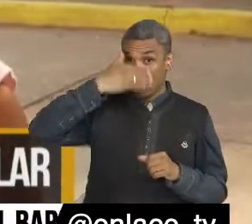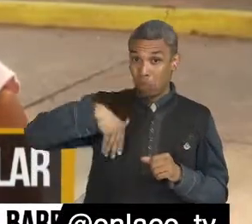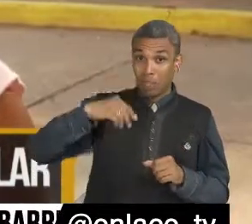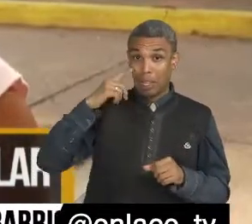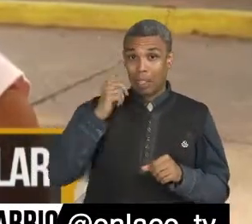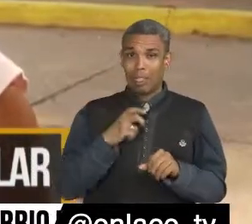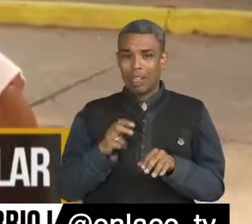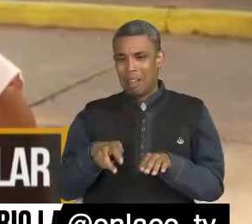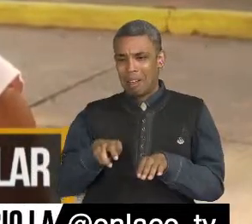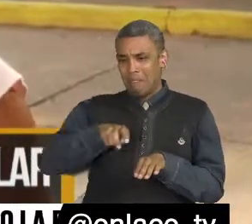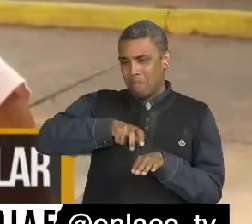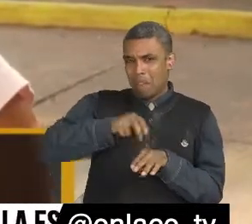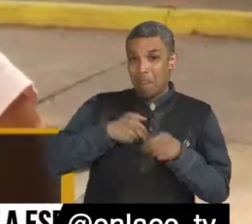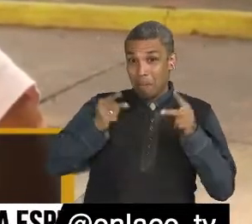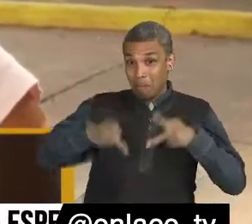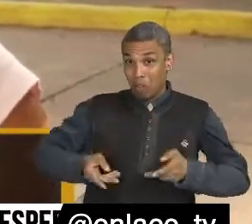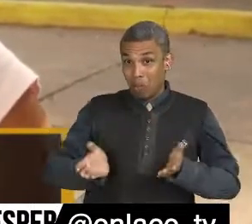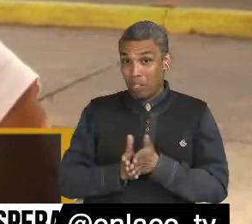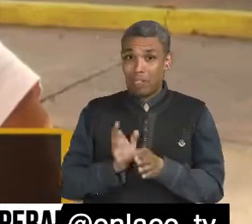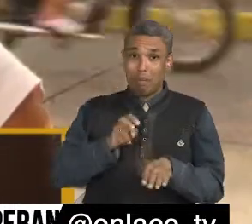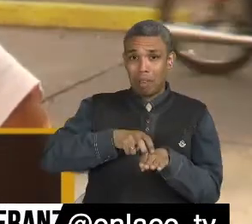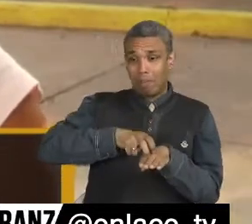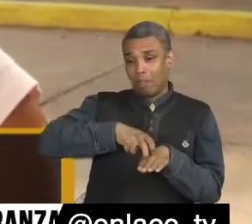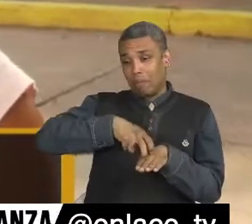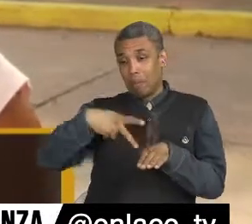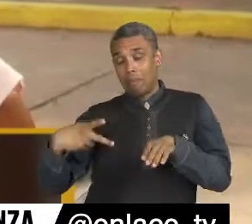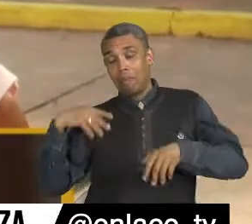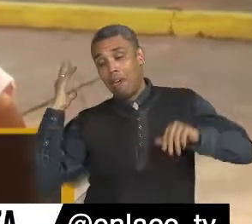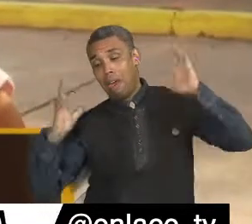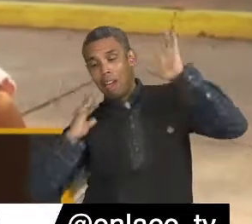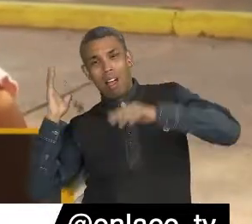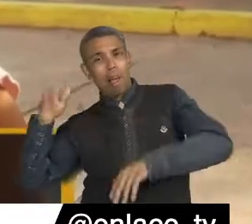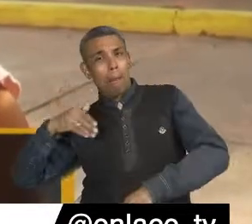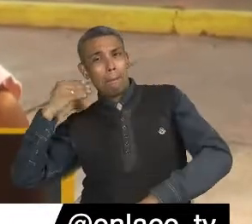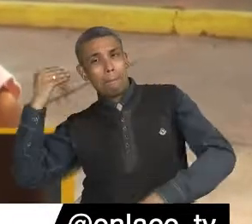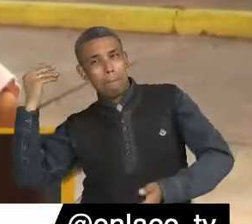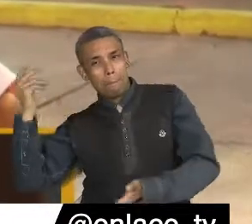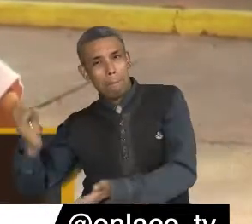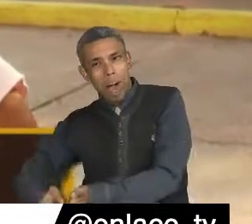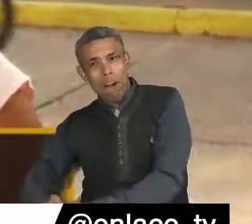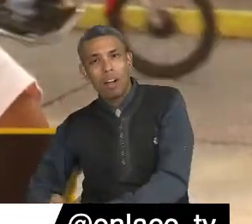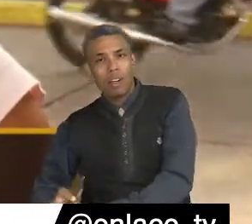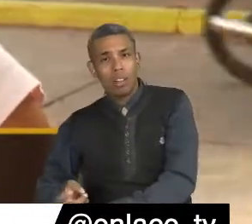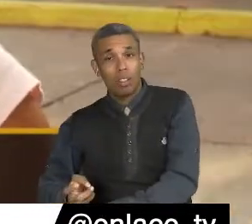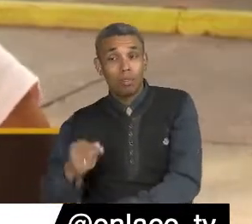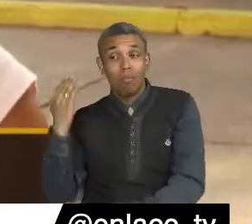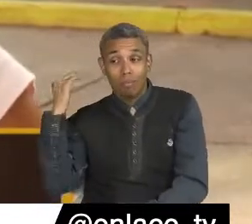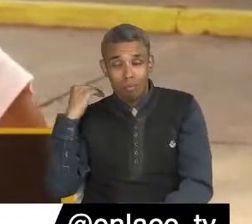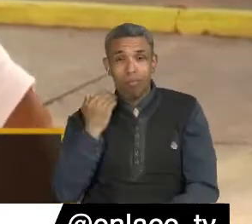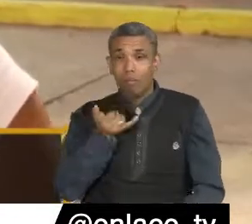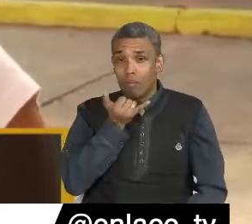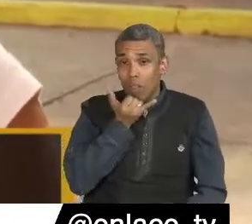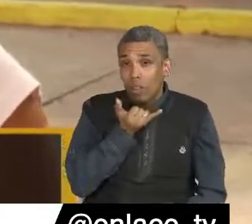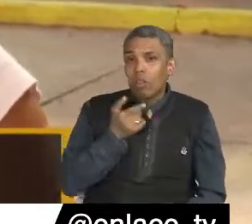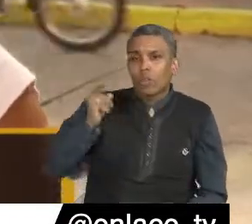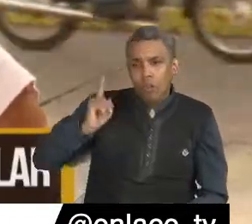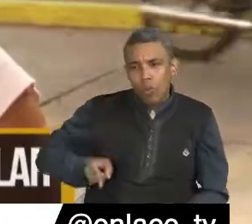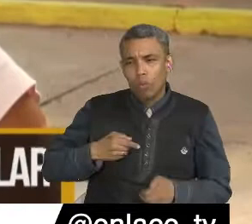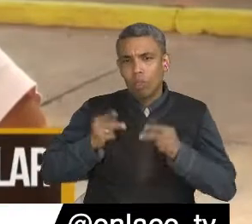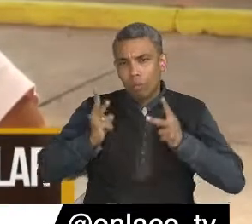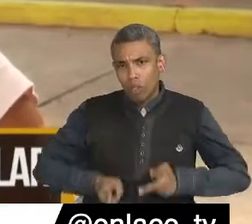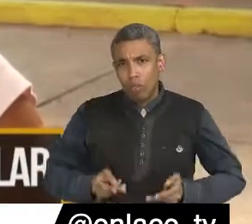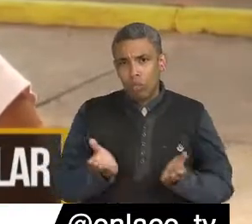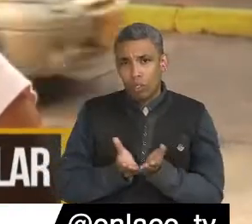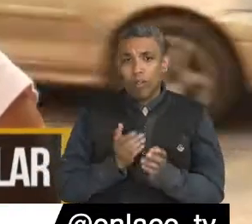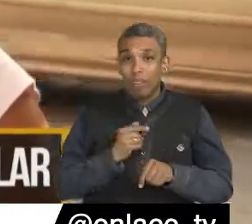Hoy le quiero hacer un llamado de atención a los padres de familia, que es lo siguiente, que es que los niños salen temprano de